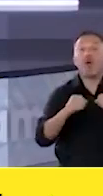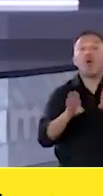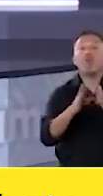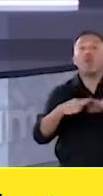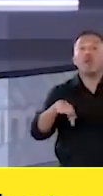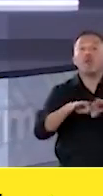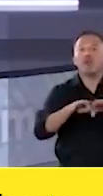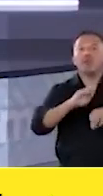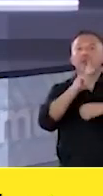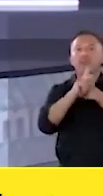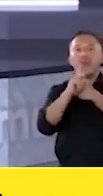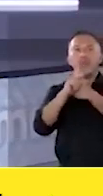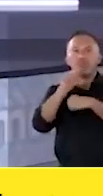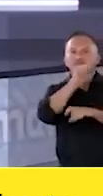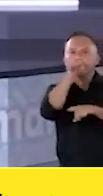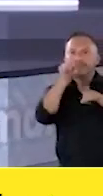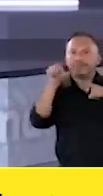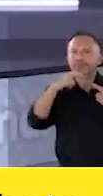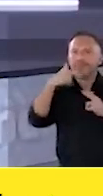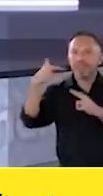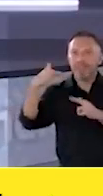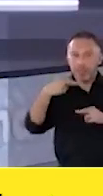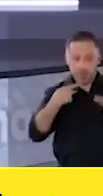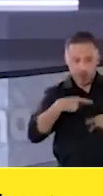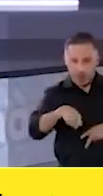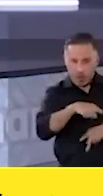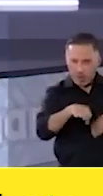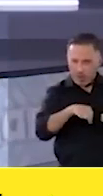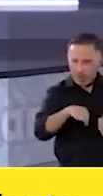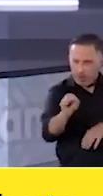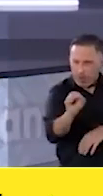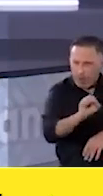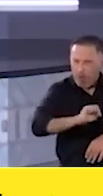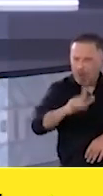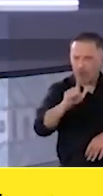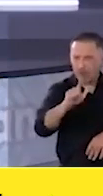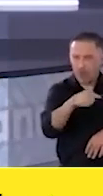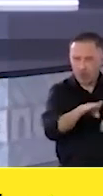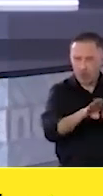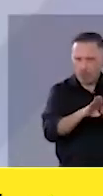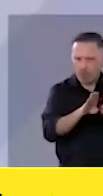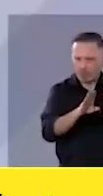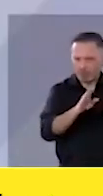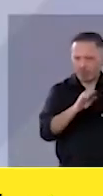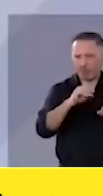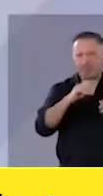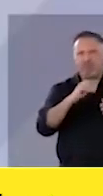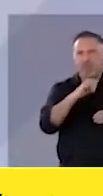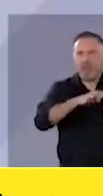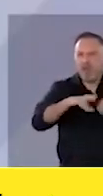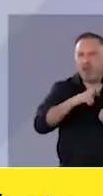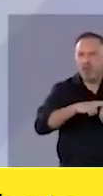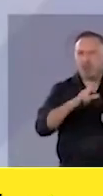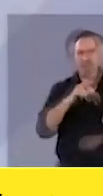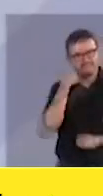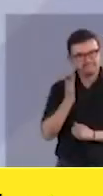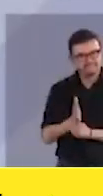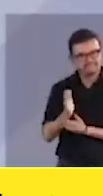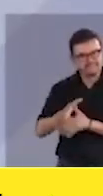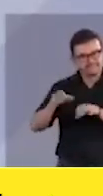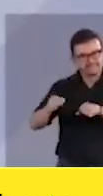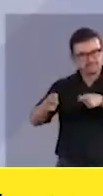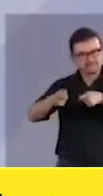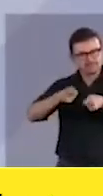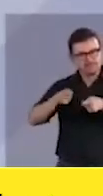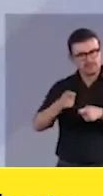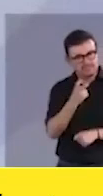menos virales en lo que respecta al impacto en las redes sociales, lo que también evidentemente deja al descubierto que no fue impedimento para que los